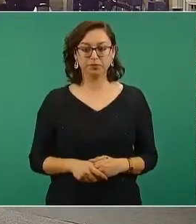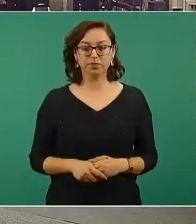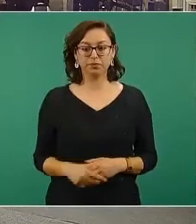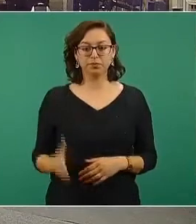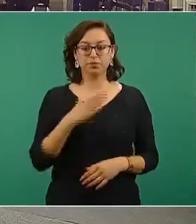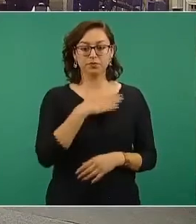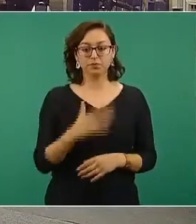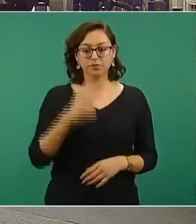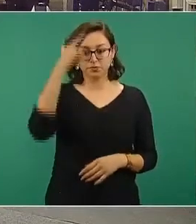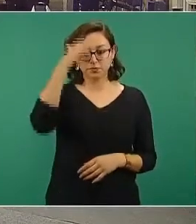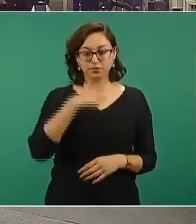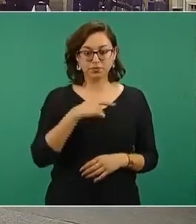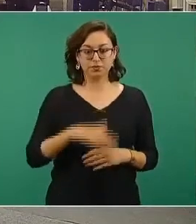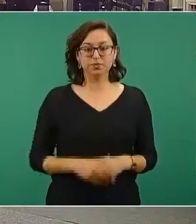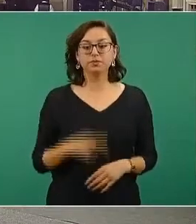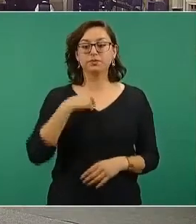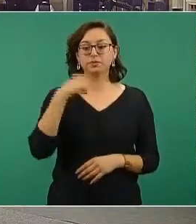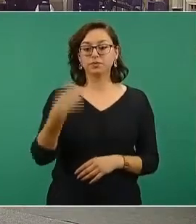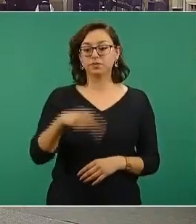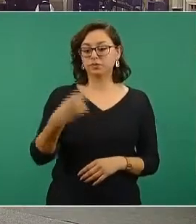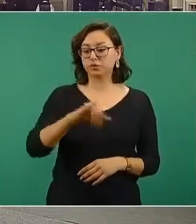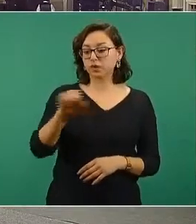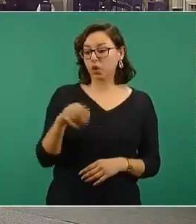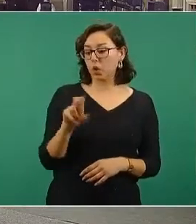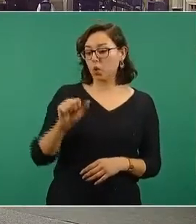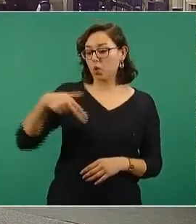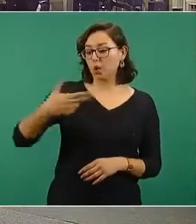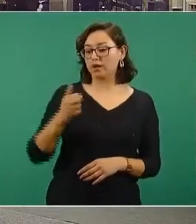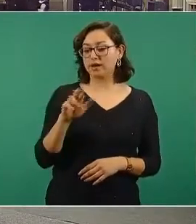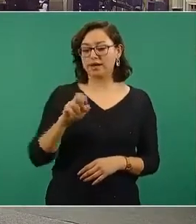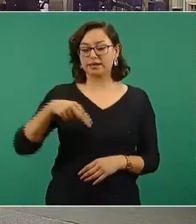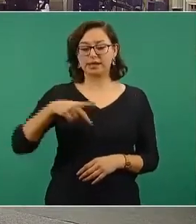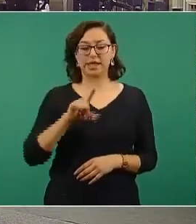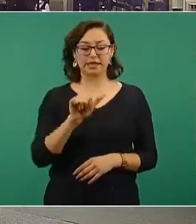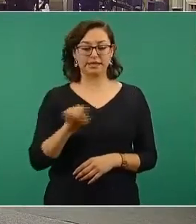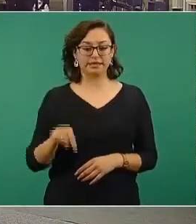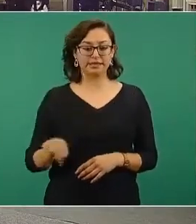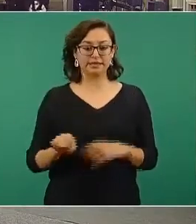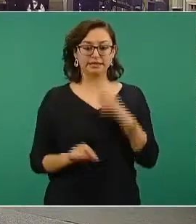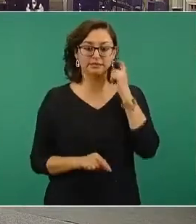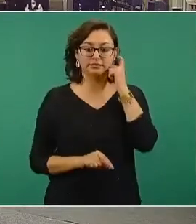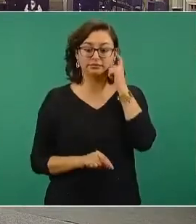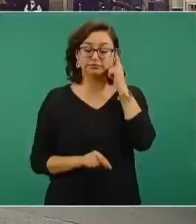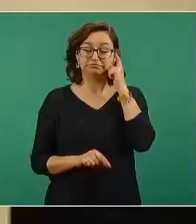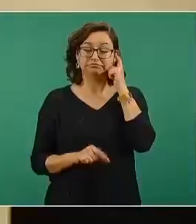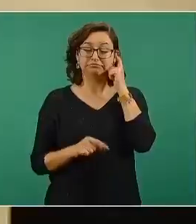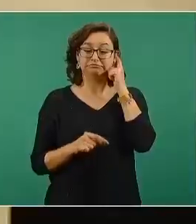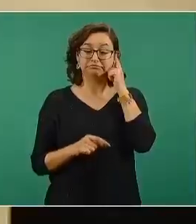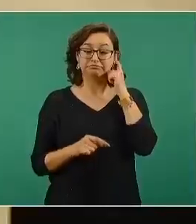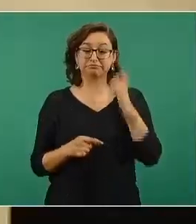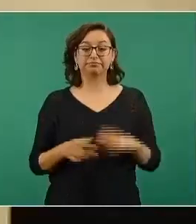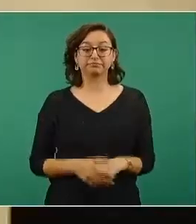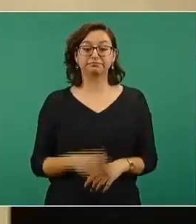Buenas noches. Juan Hernández, del periódico Basta, de Grupo Cantón. Bueno, ahora sí me voy a despachar con algunas preguntas.